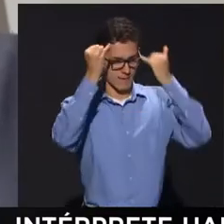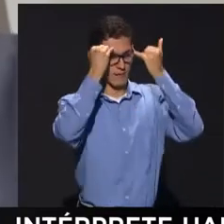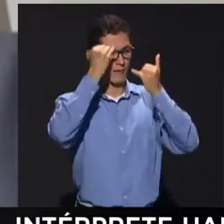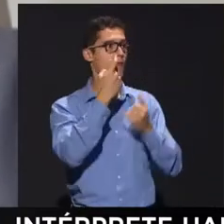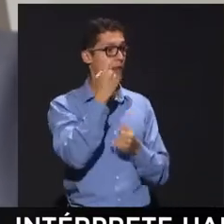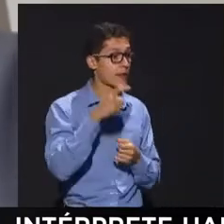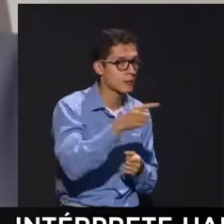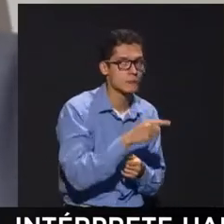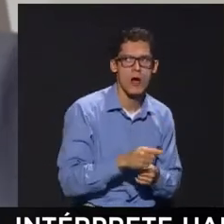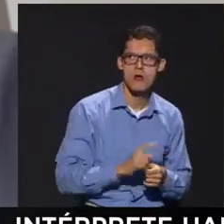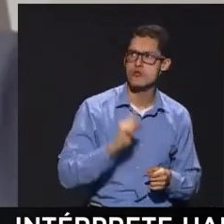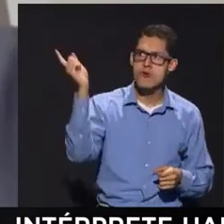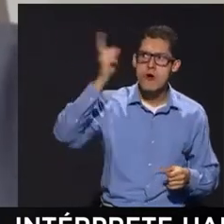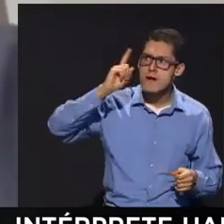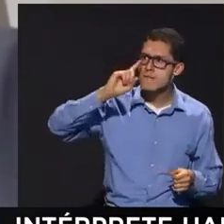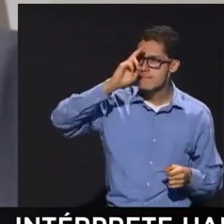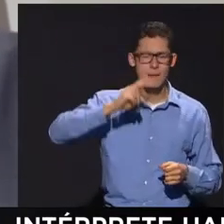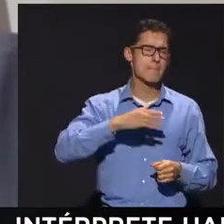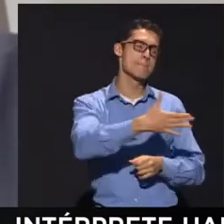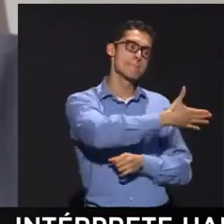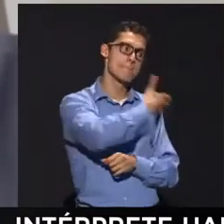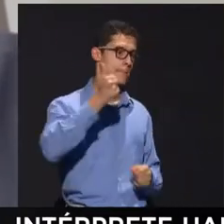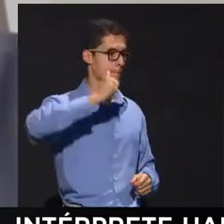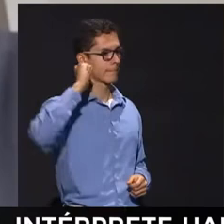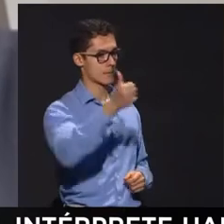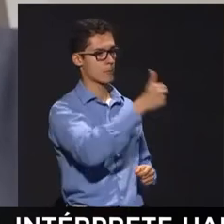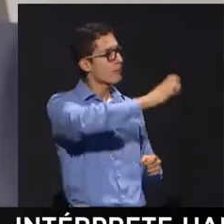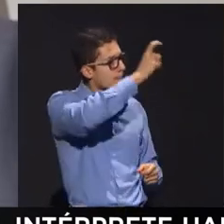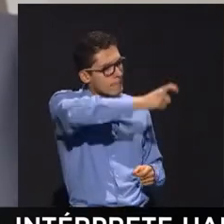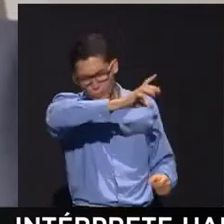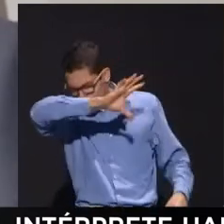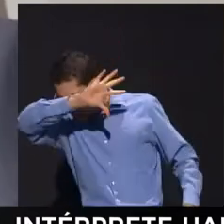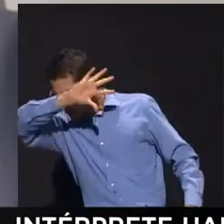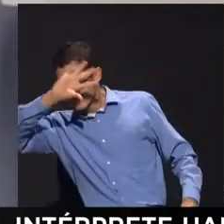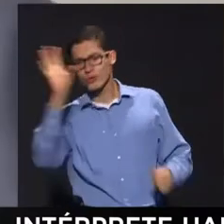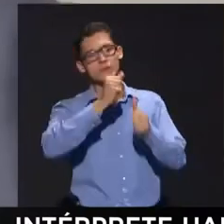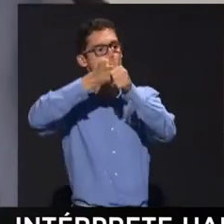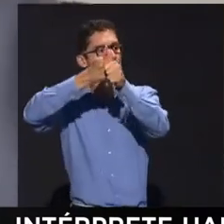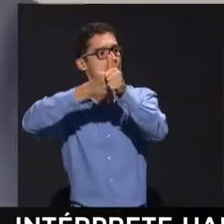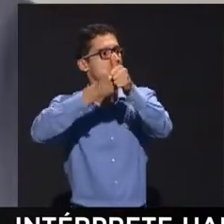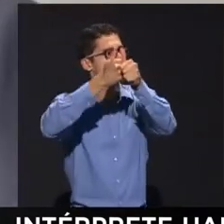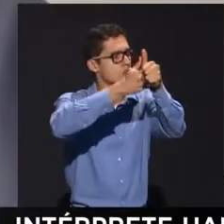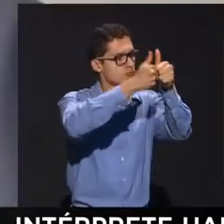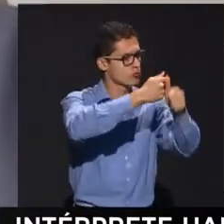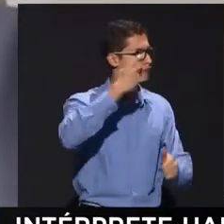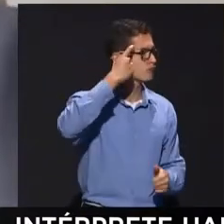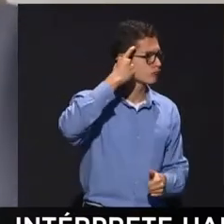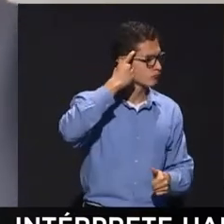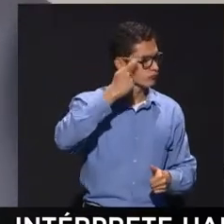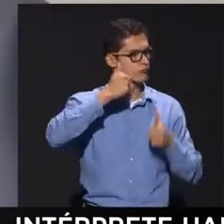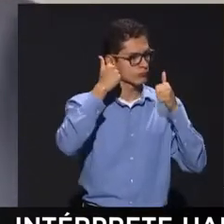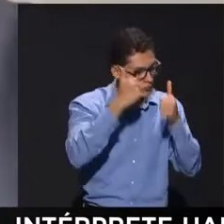tiempo, y es crear sujetos autónomos. La edad de la mayoría de la